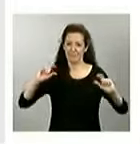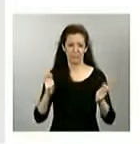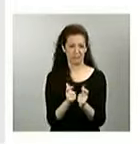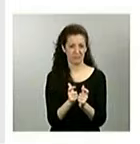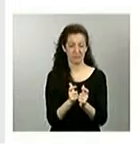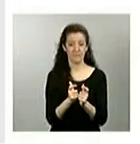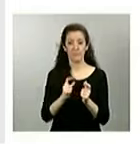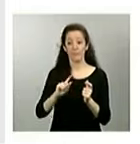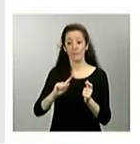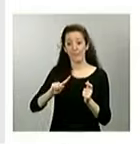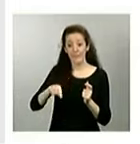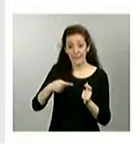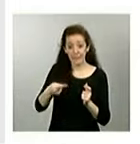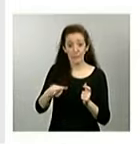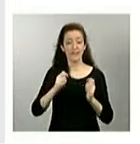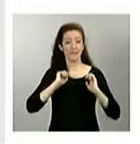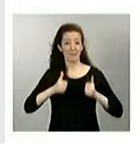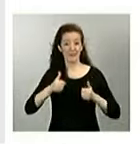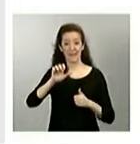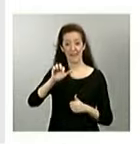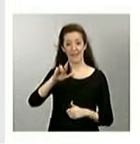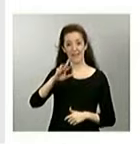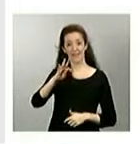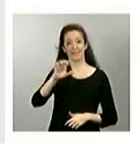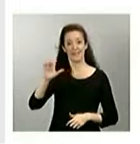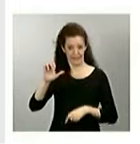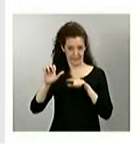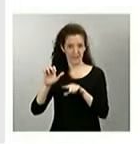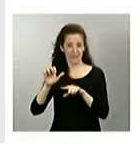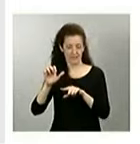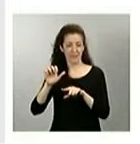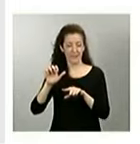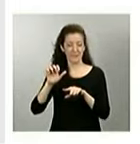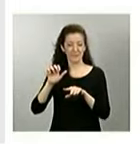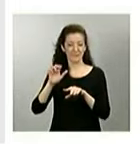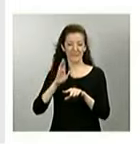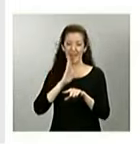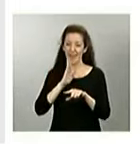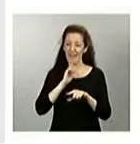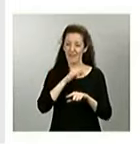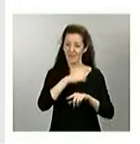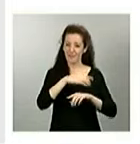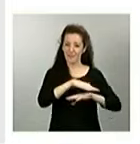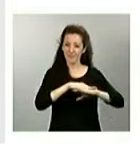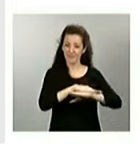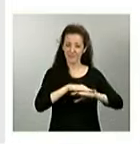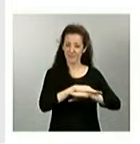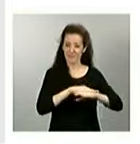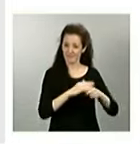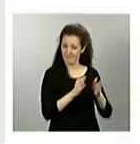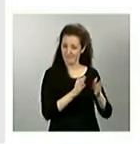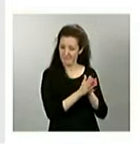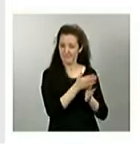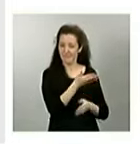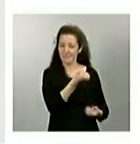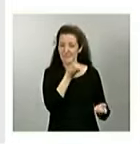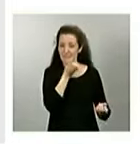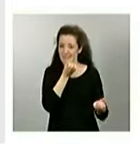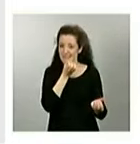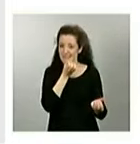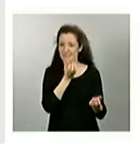cuando empiezan a entrar los ERTE cuando se empiezan a activar como ha explicado la ministra Yolanda Díaz los ERTE